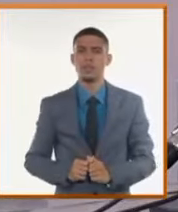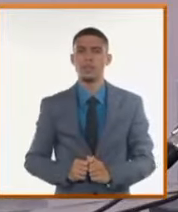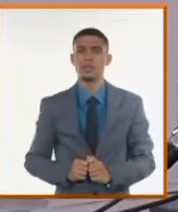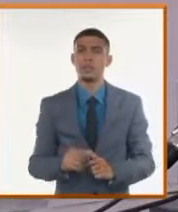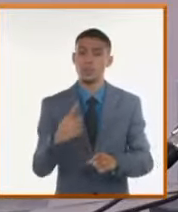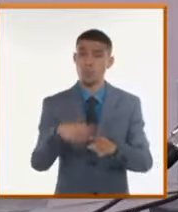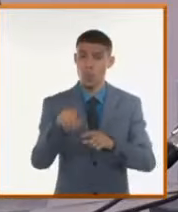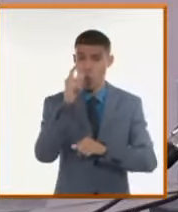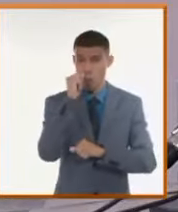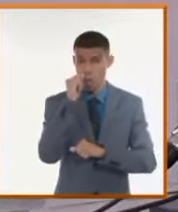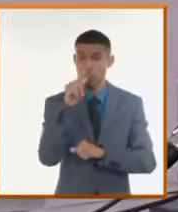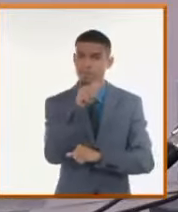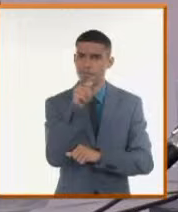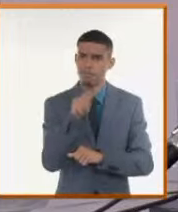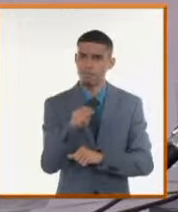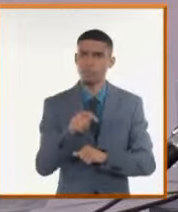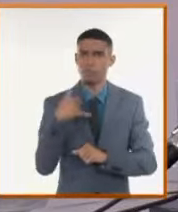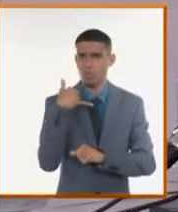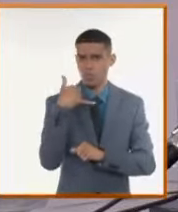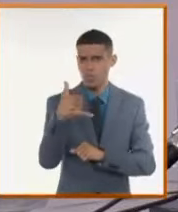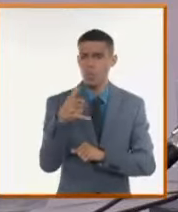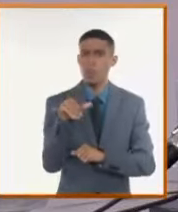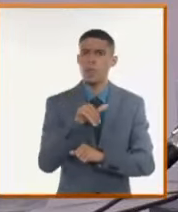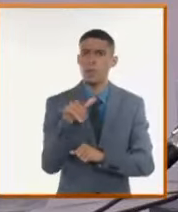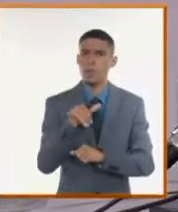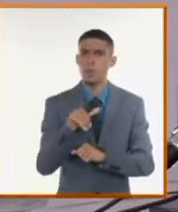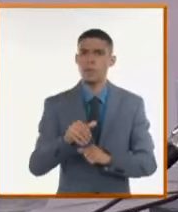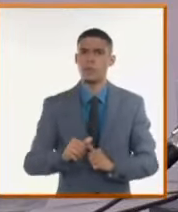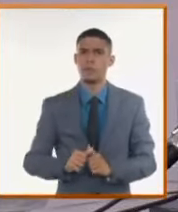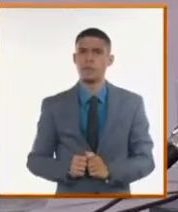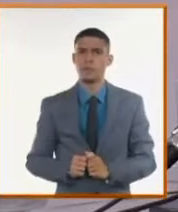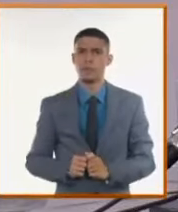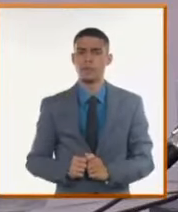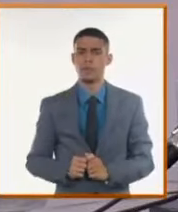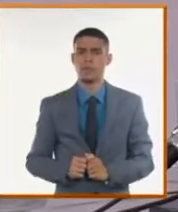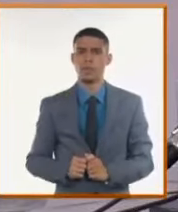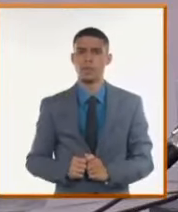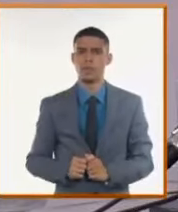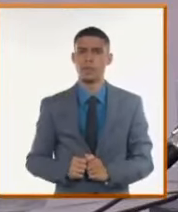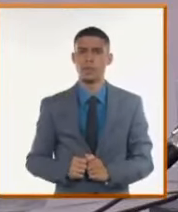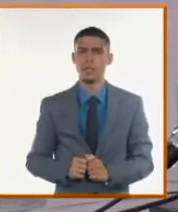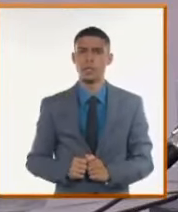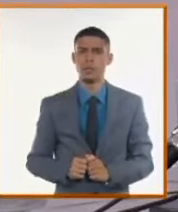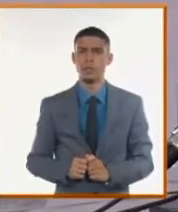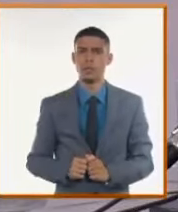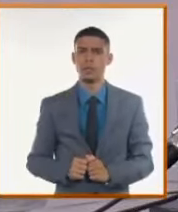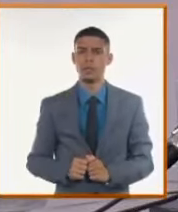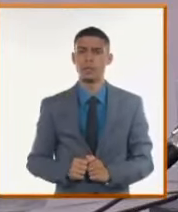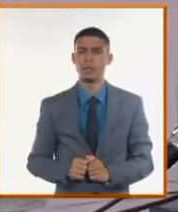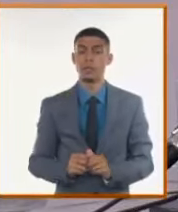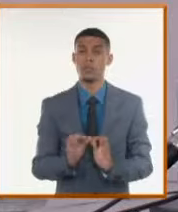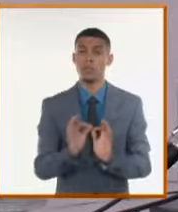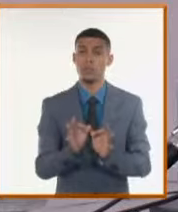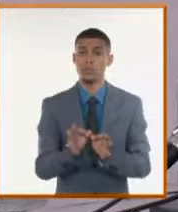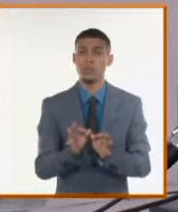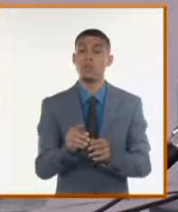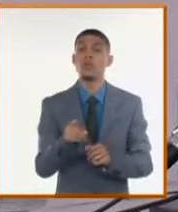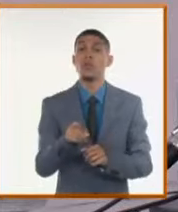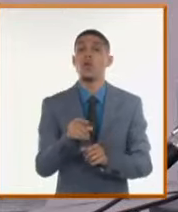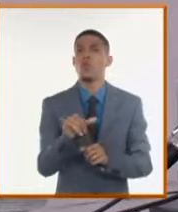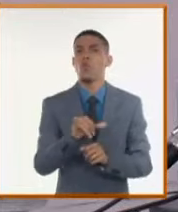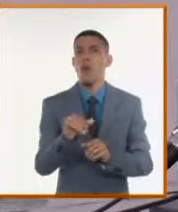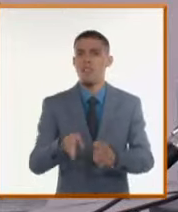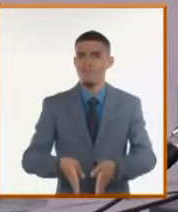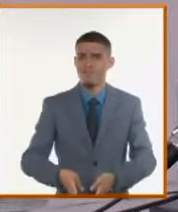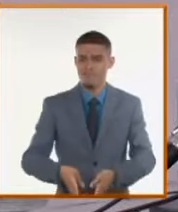pregunta la que o sea Comenta que la situación del país quizás fuera mejor en el ámbito a los ferrocarriles si no se hubieran arrancado las vías